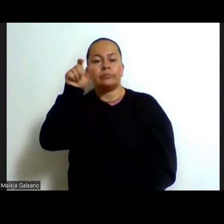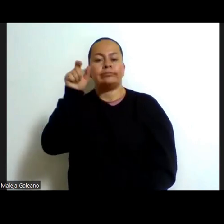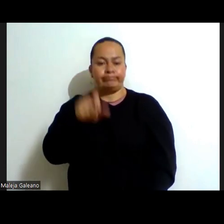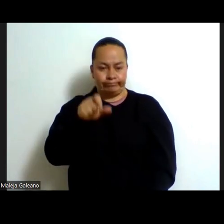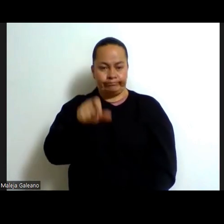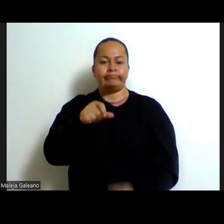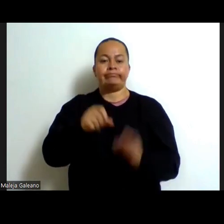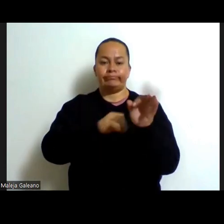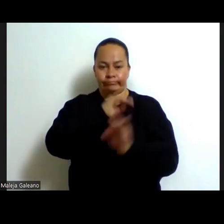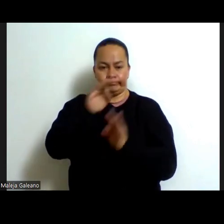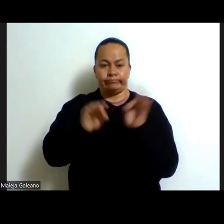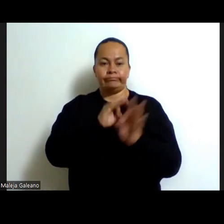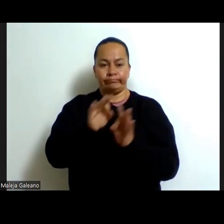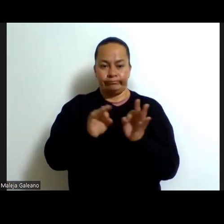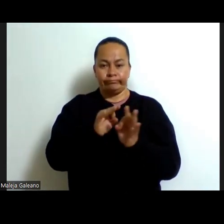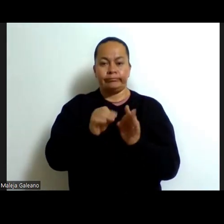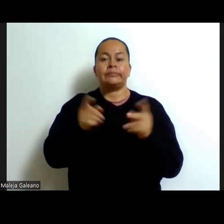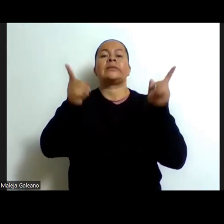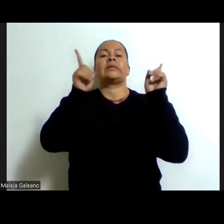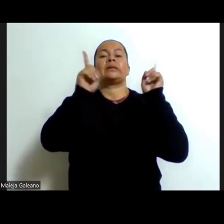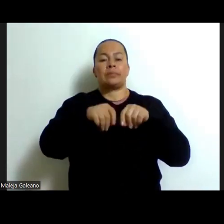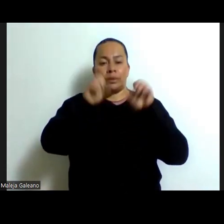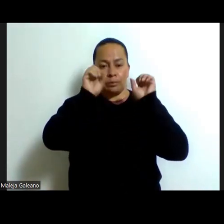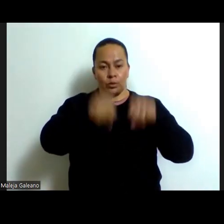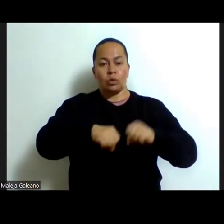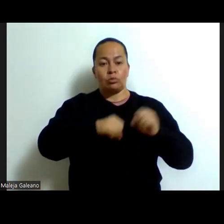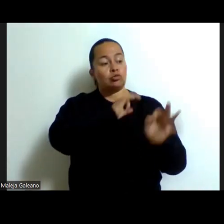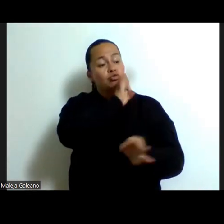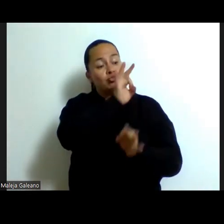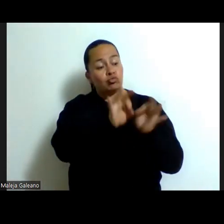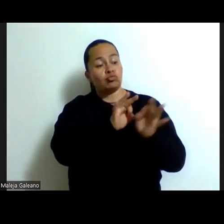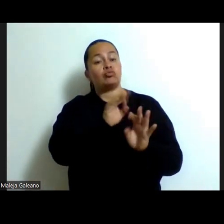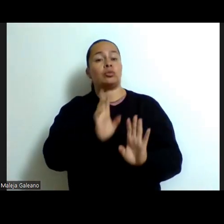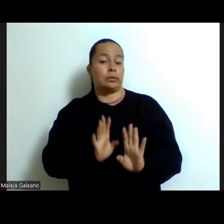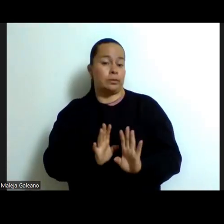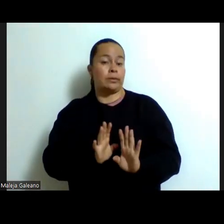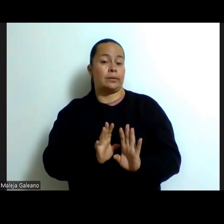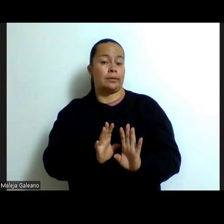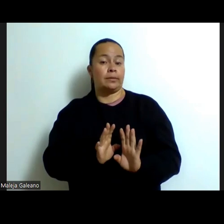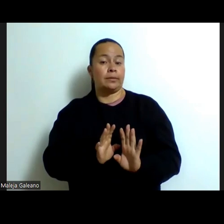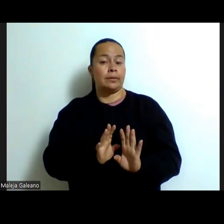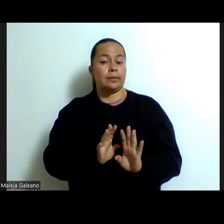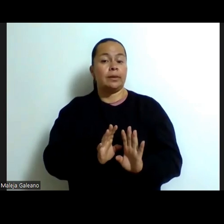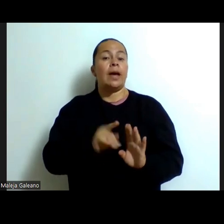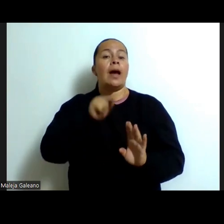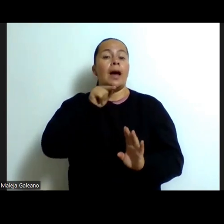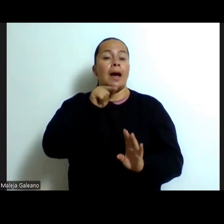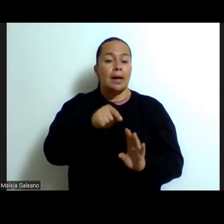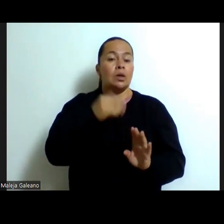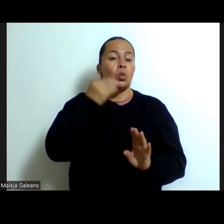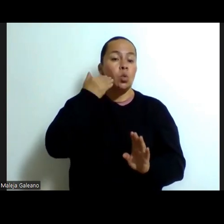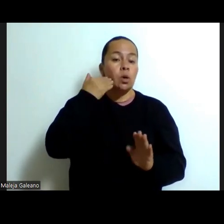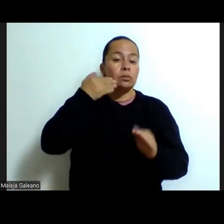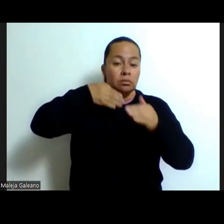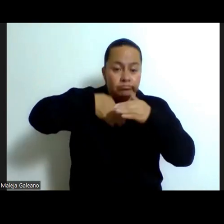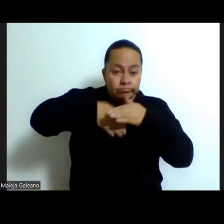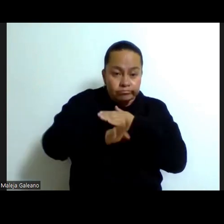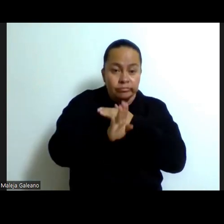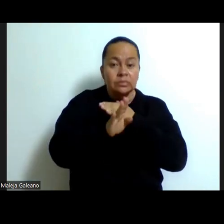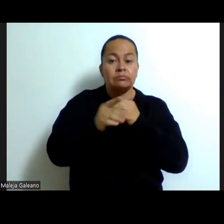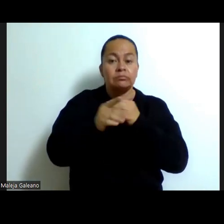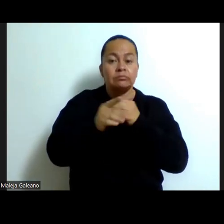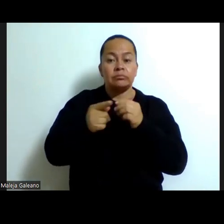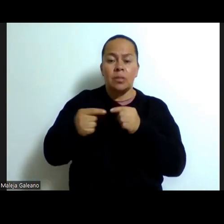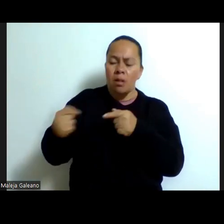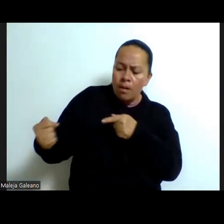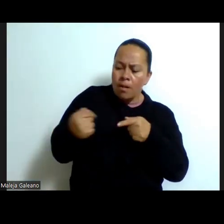cuidados y también podemos cuidar y ahí cuando ya entramos a dar estos debates